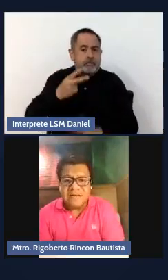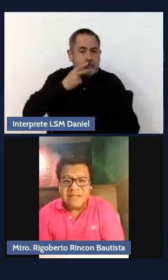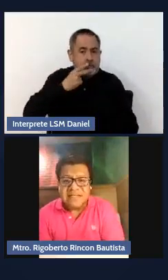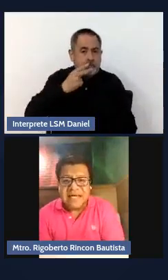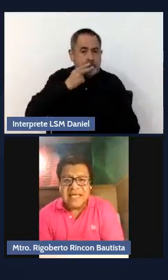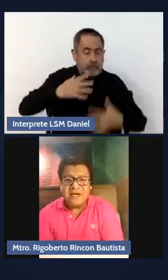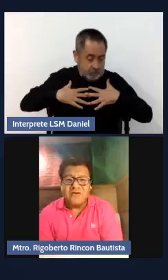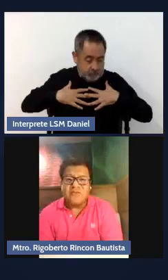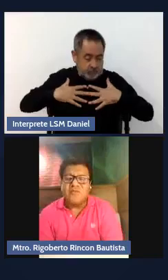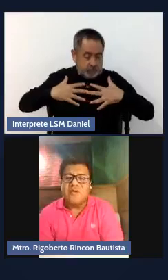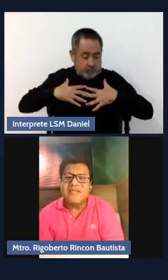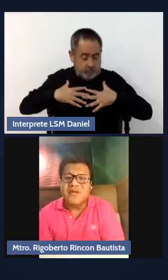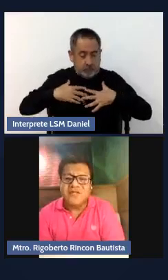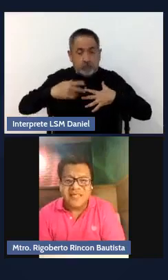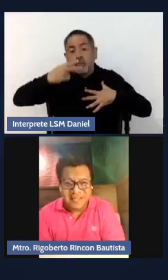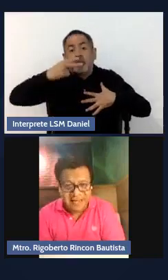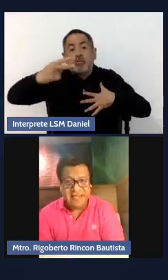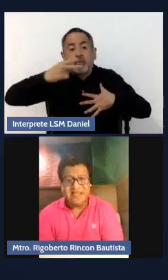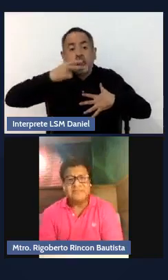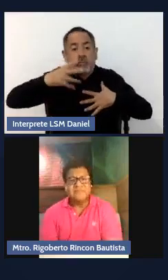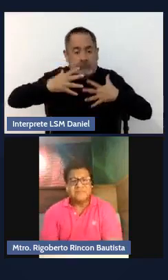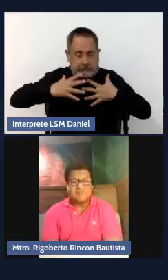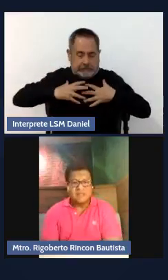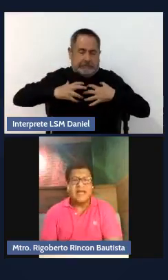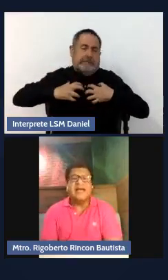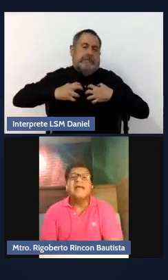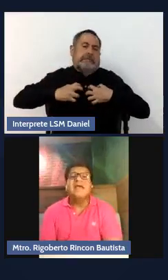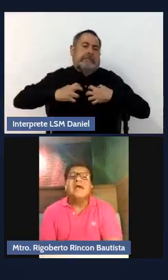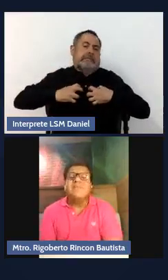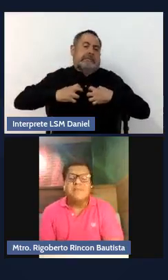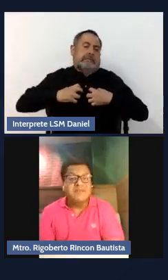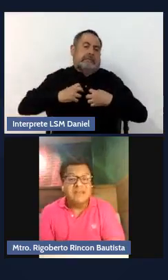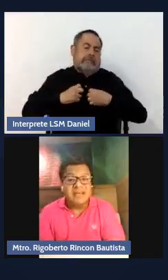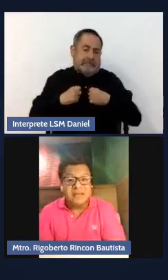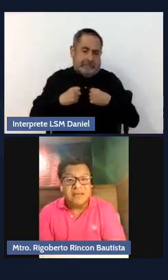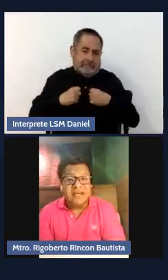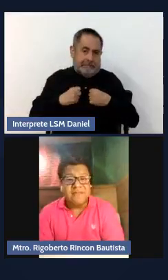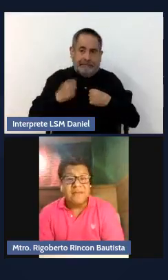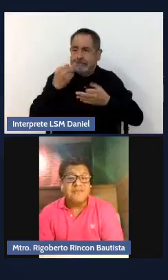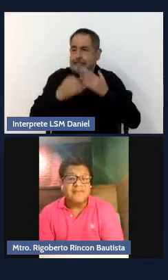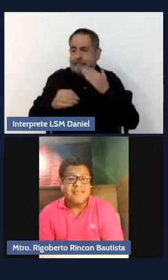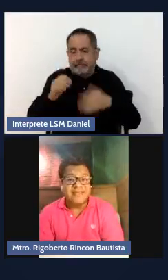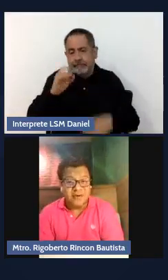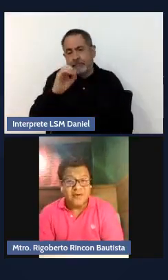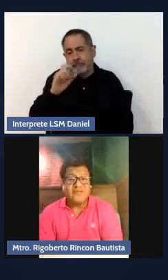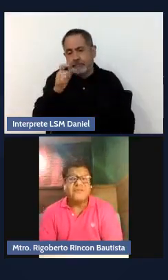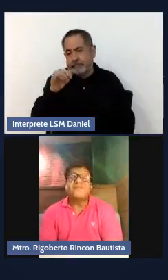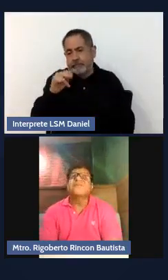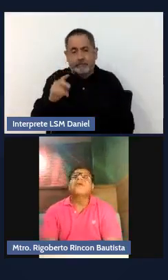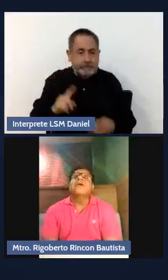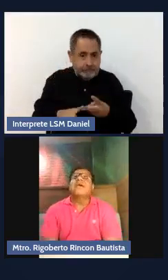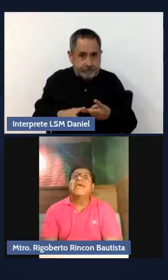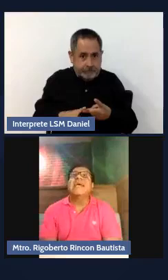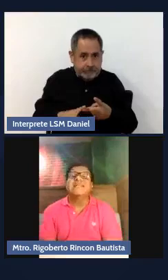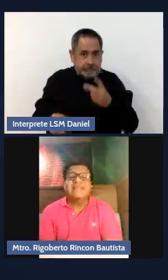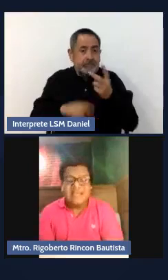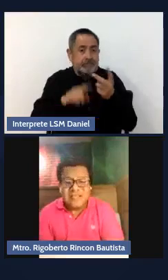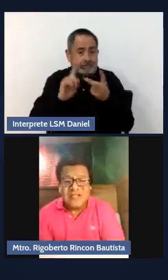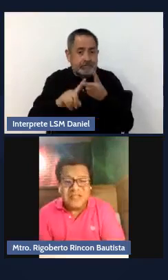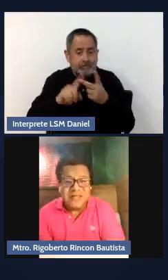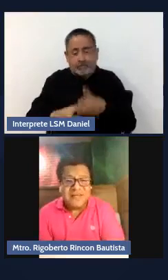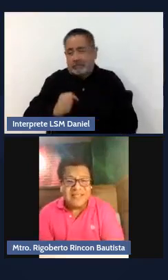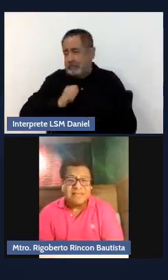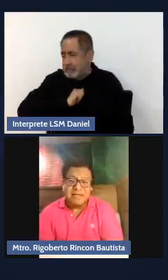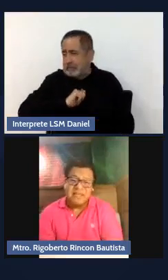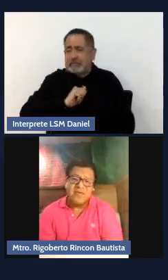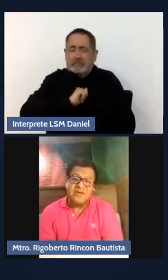los pulmones se oxigenen, ¿ya? Vamos a tener tos, cansancio y debilitamiento.